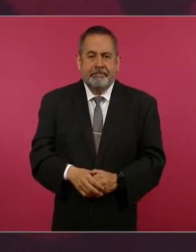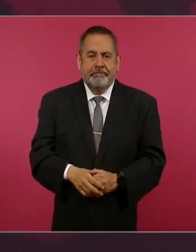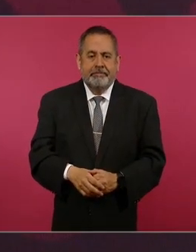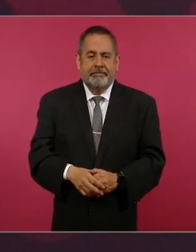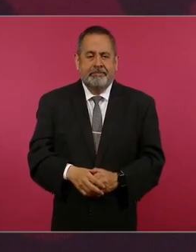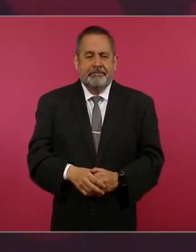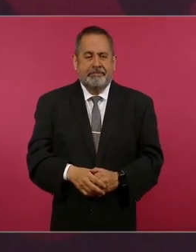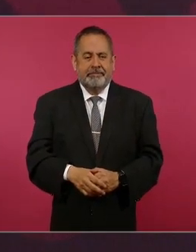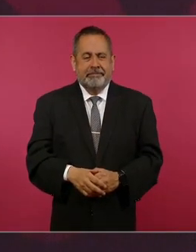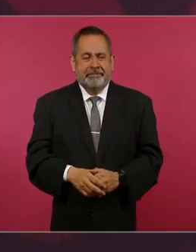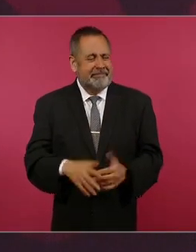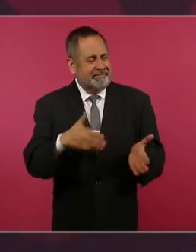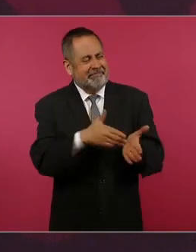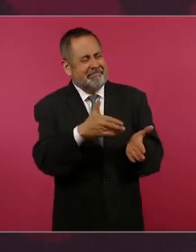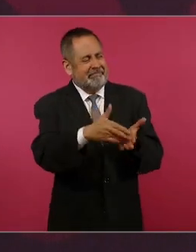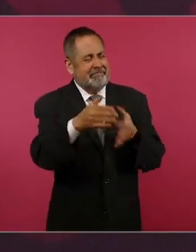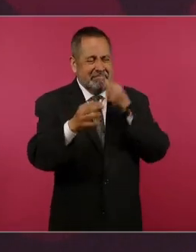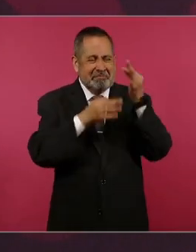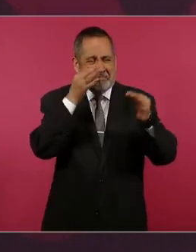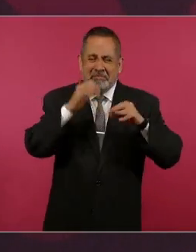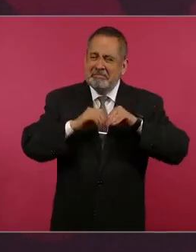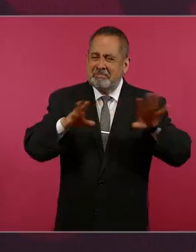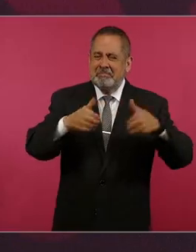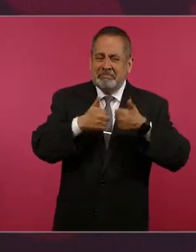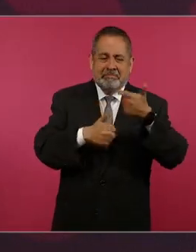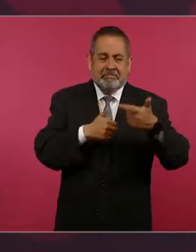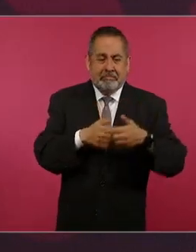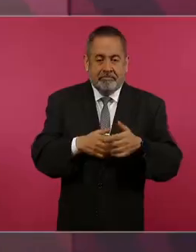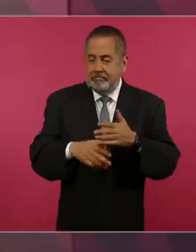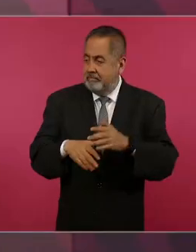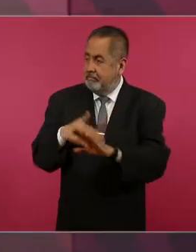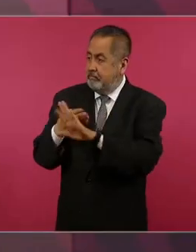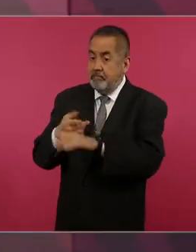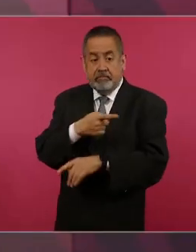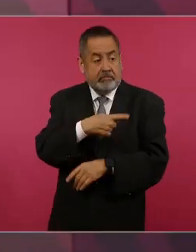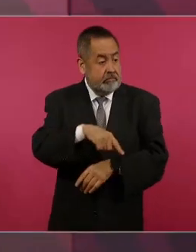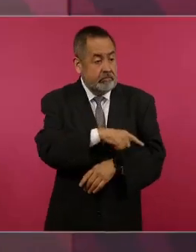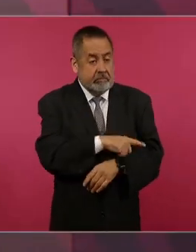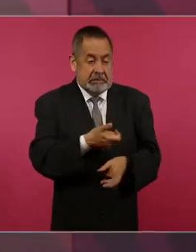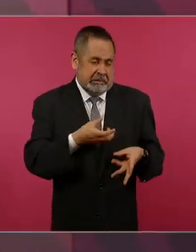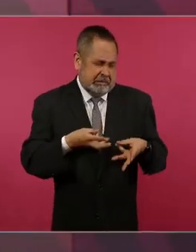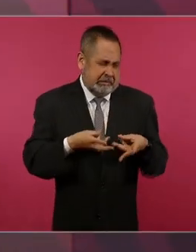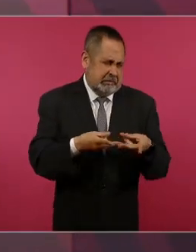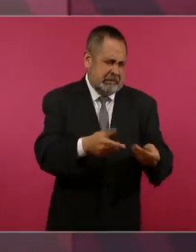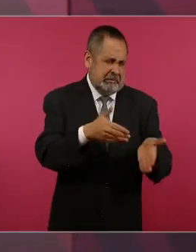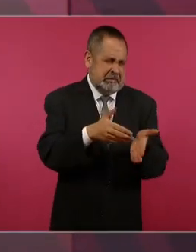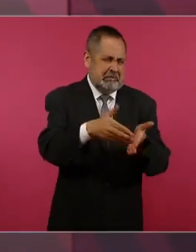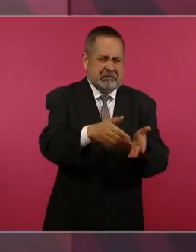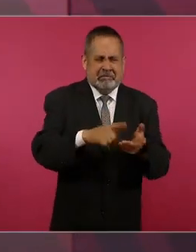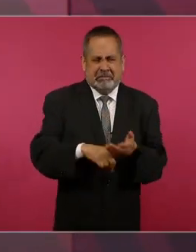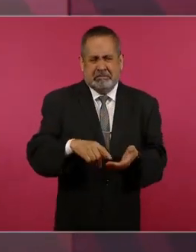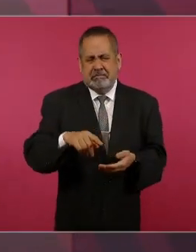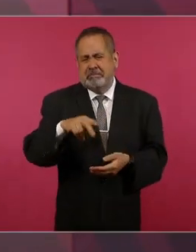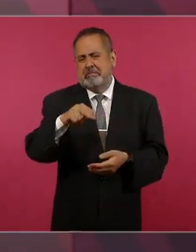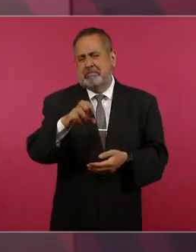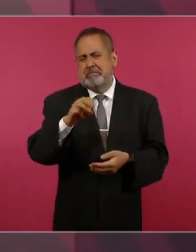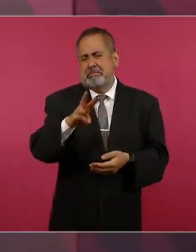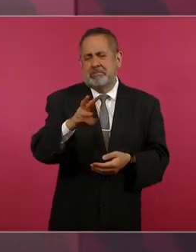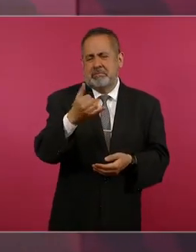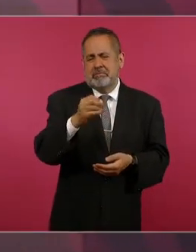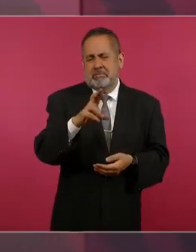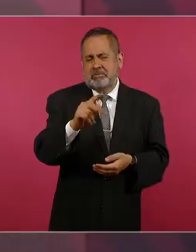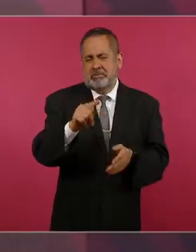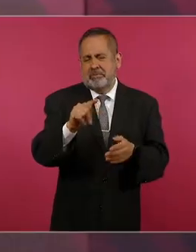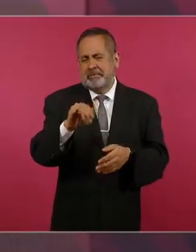Millones de mensajes y millones de pesos. Y el New York Times y el New DEA